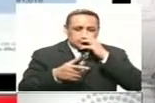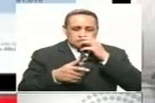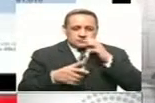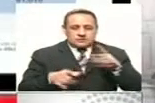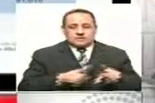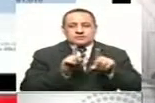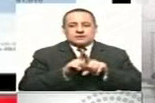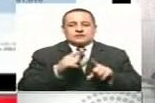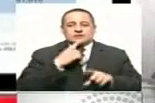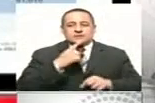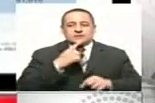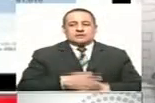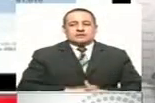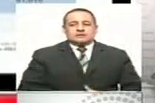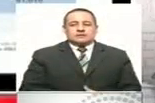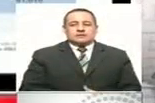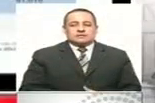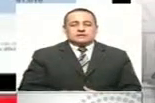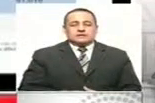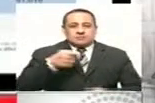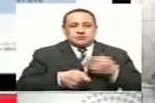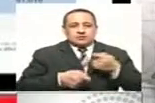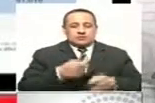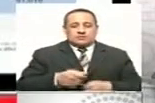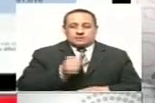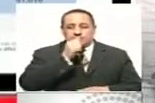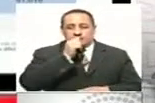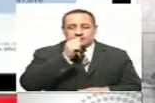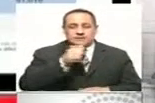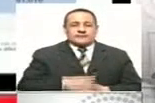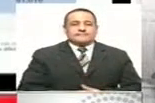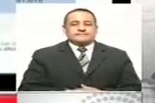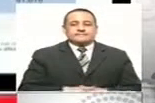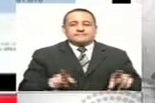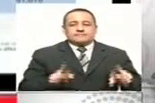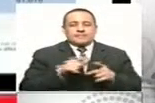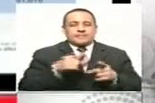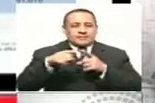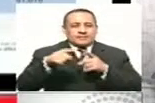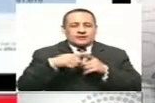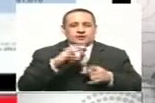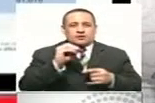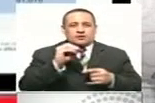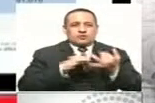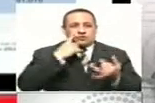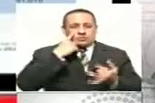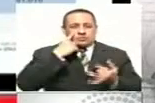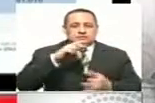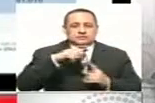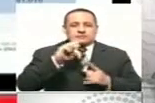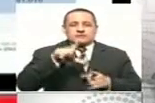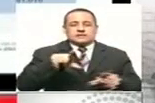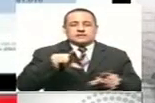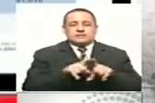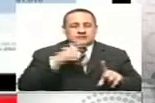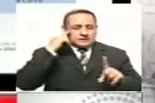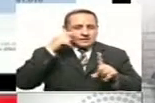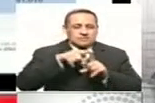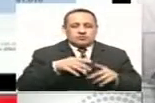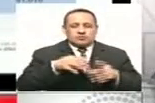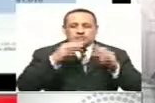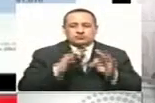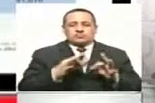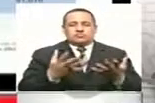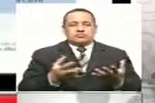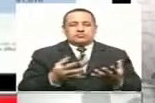supervisión de inversión privada en telecomunicaciones, Opsitel, ahí hay metas también específicas,